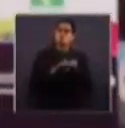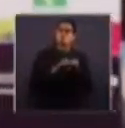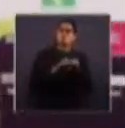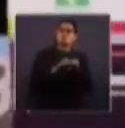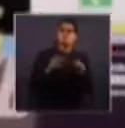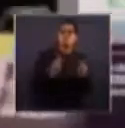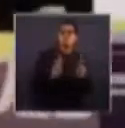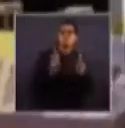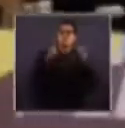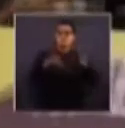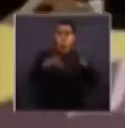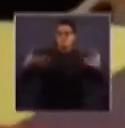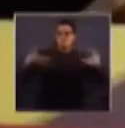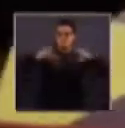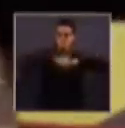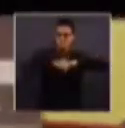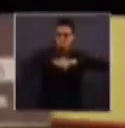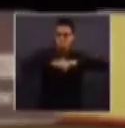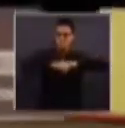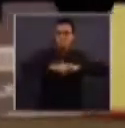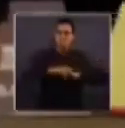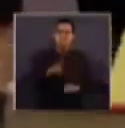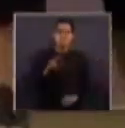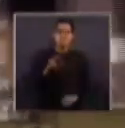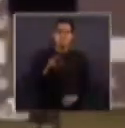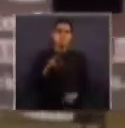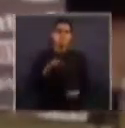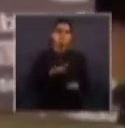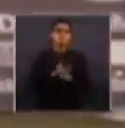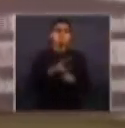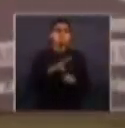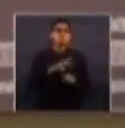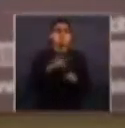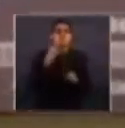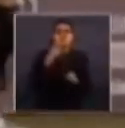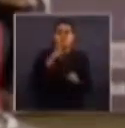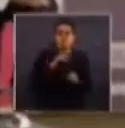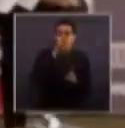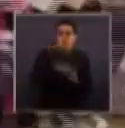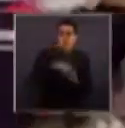es un trasvase entre dos subcuencas. Y al contrario,